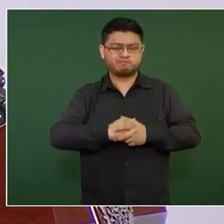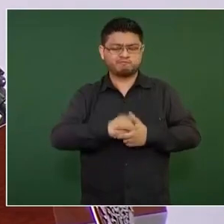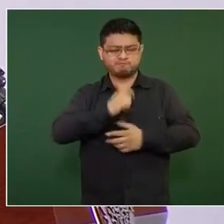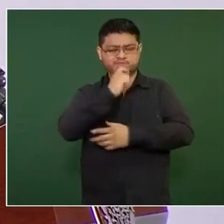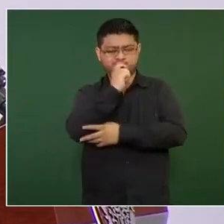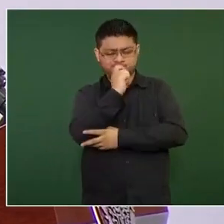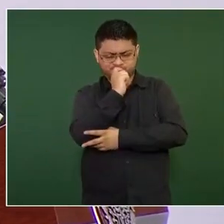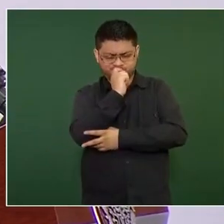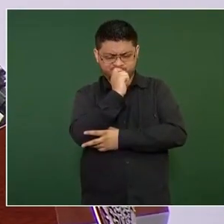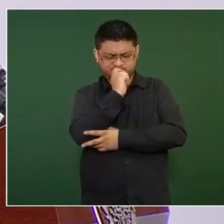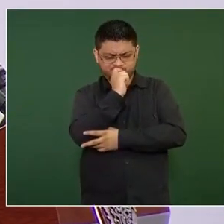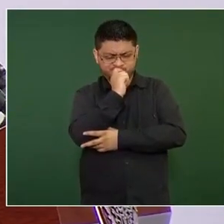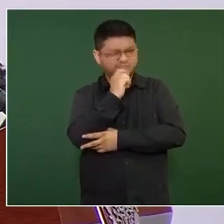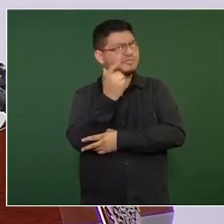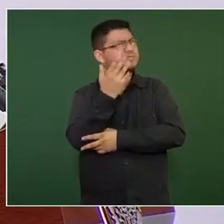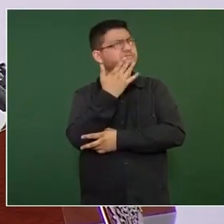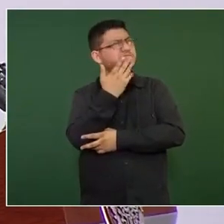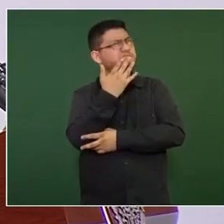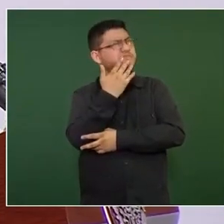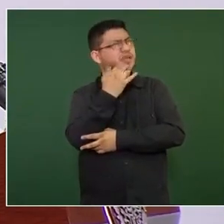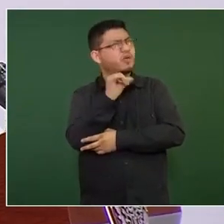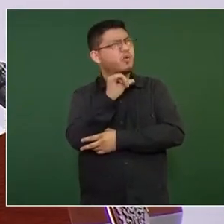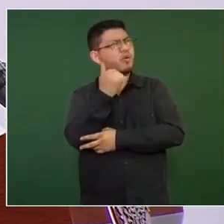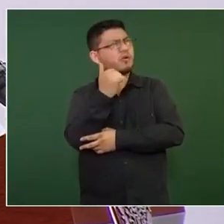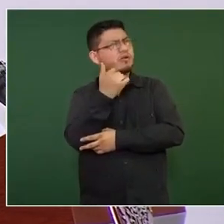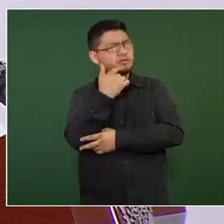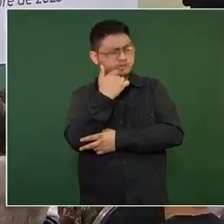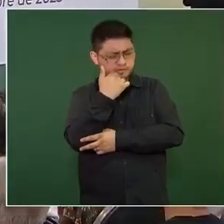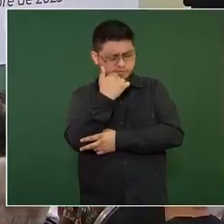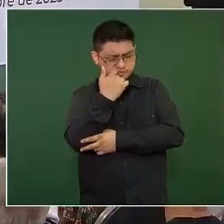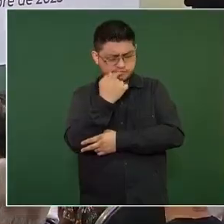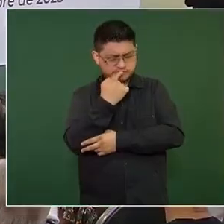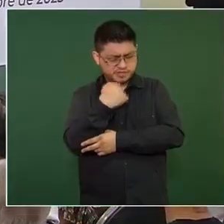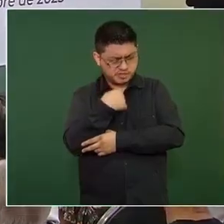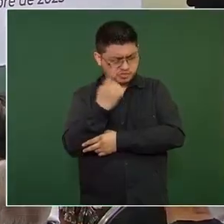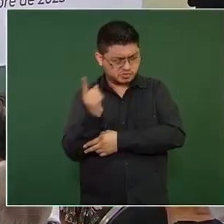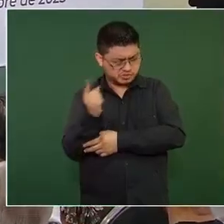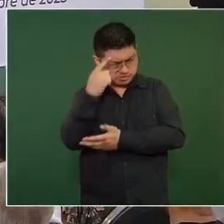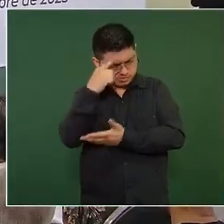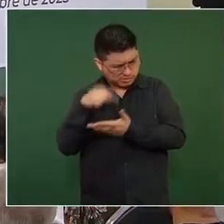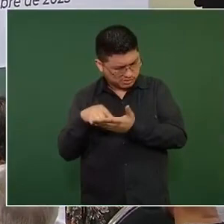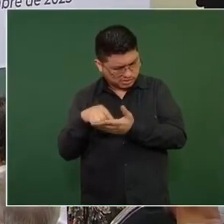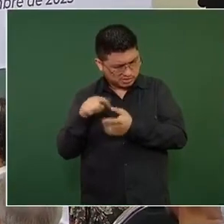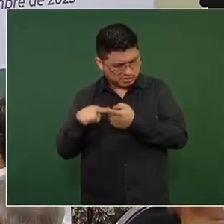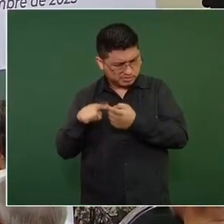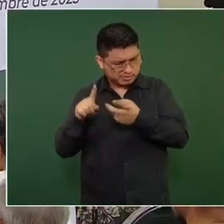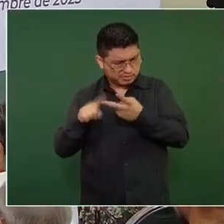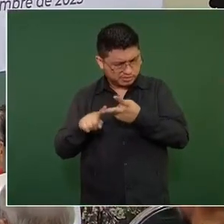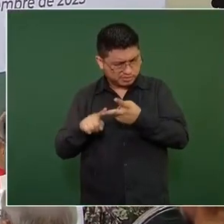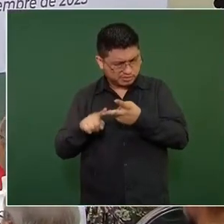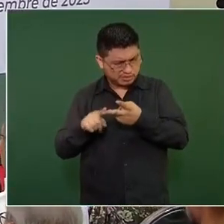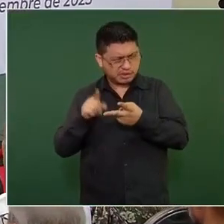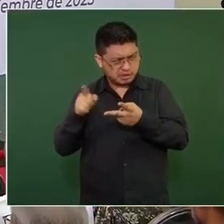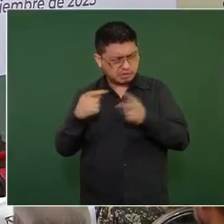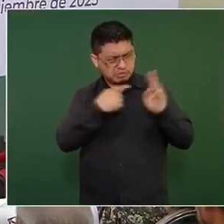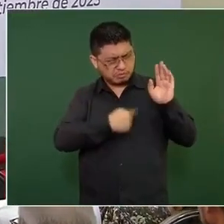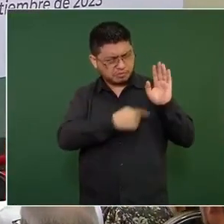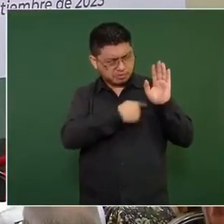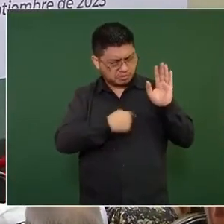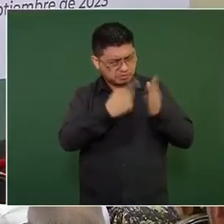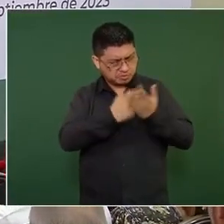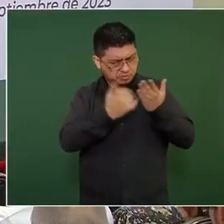Entre otras cosas me dijo, ¿no?, aparte de sus convicciones y que él estaba comprometido con el